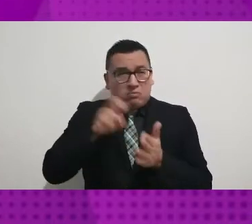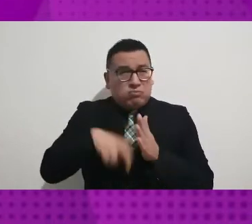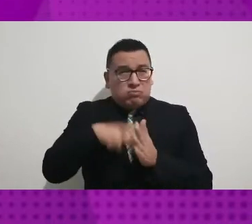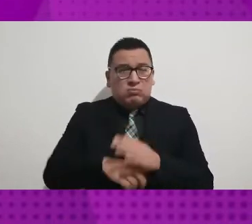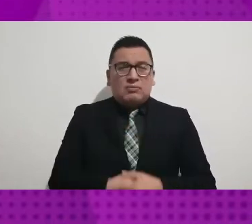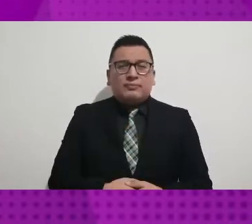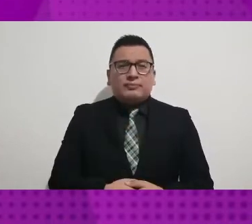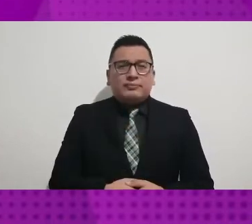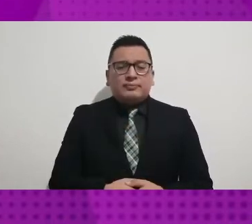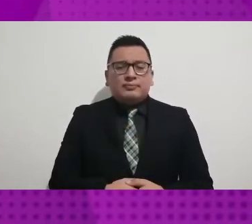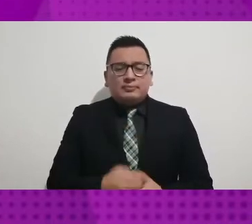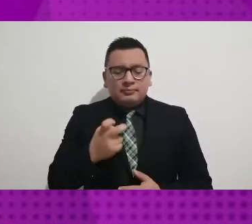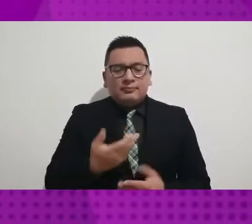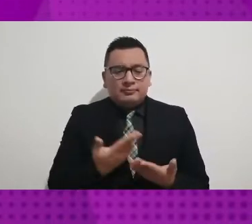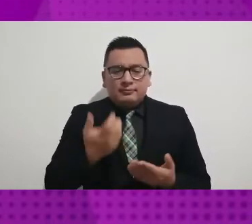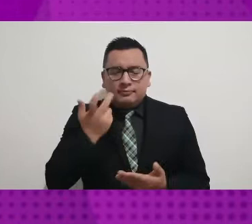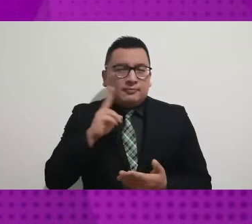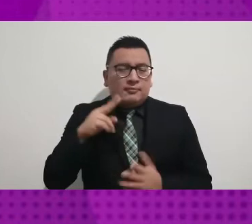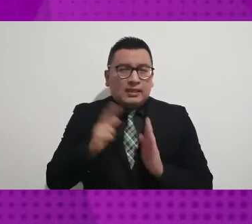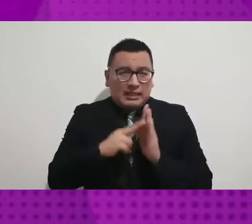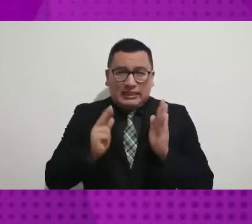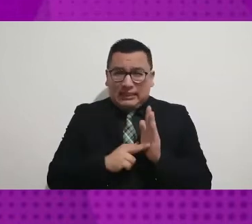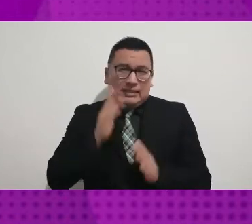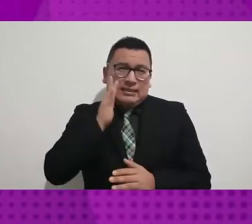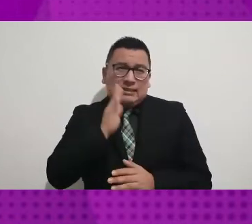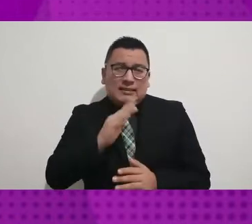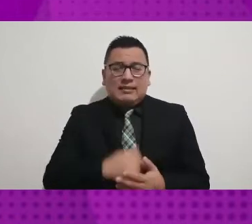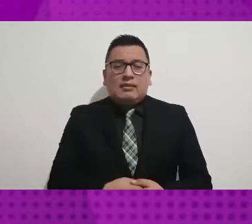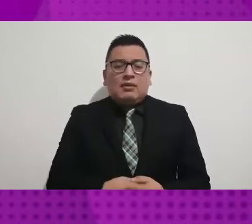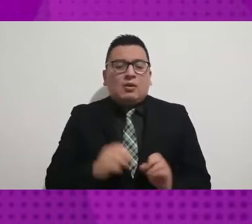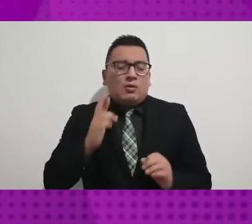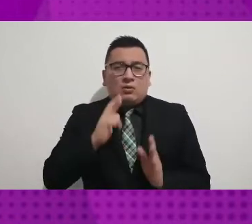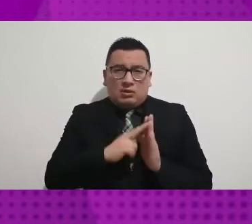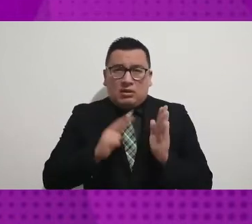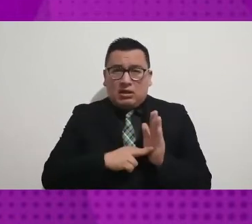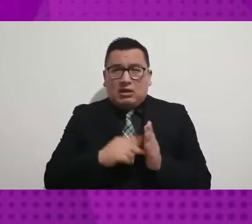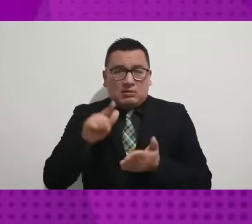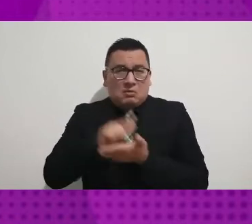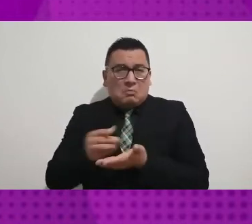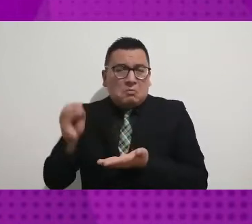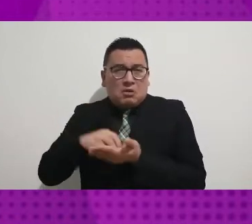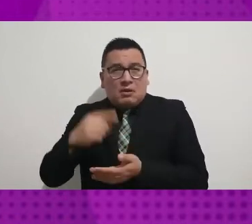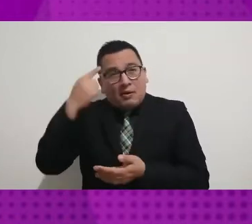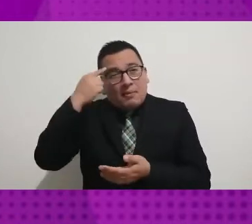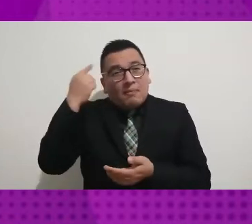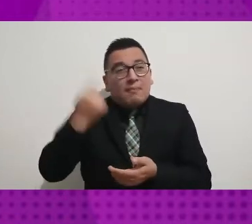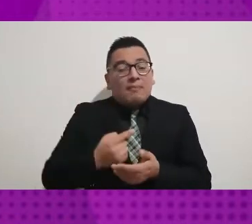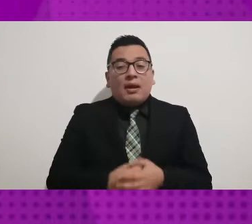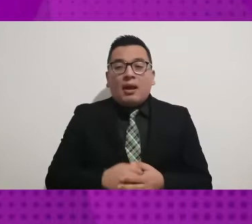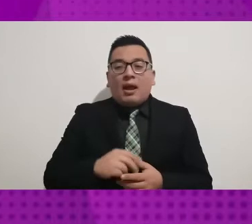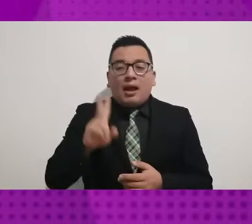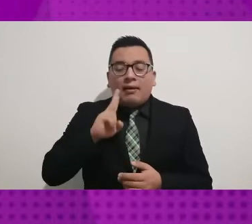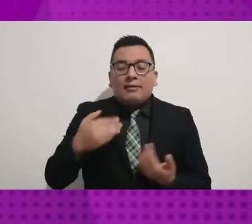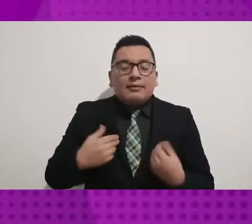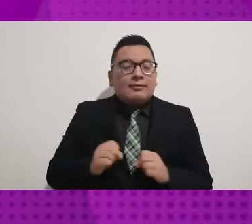constitucional donde es intento por establecer ciertas reglas mínimas incluso algunas de ellas a nivel constitucional,